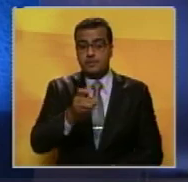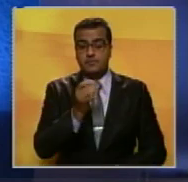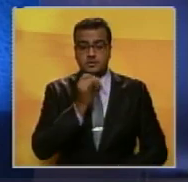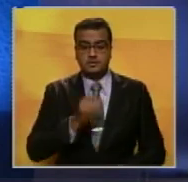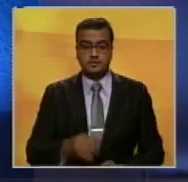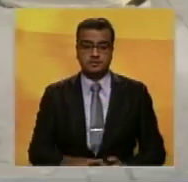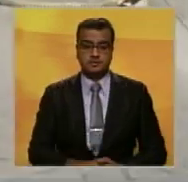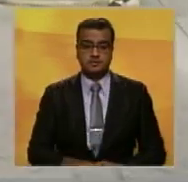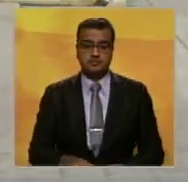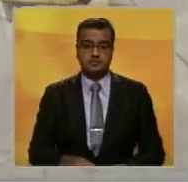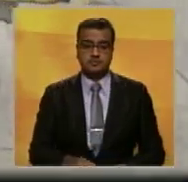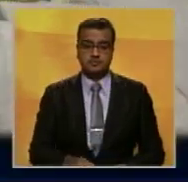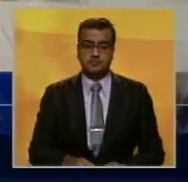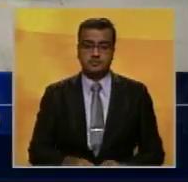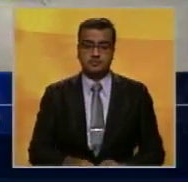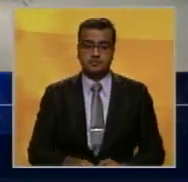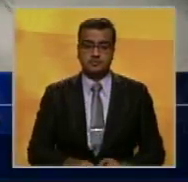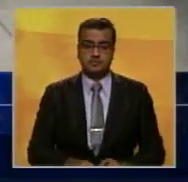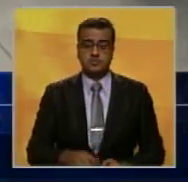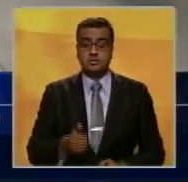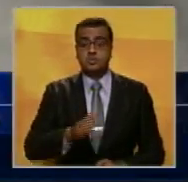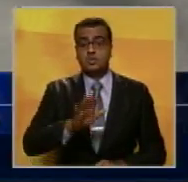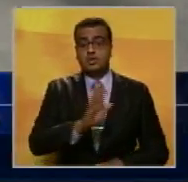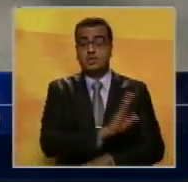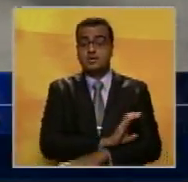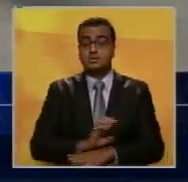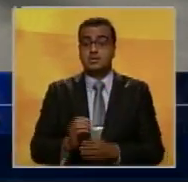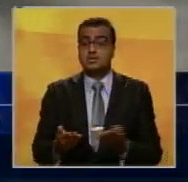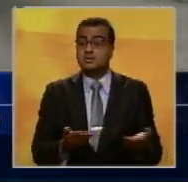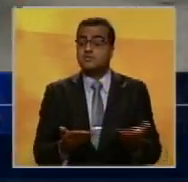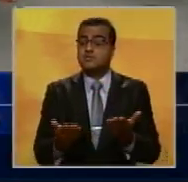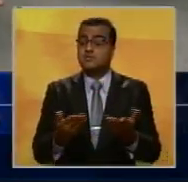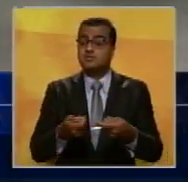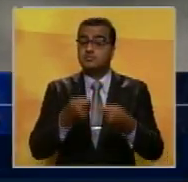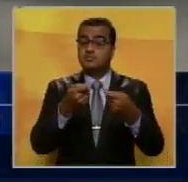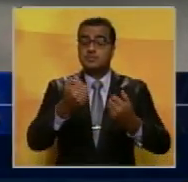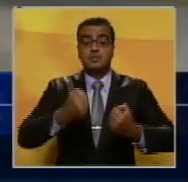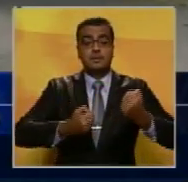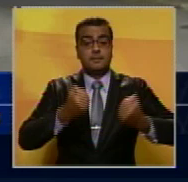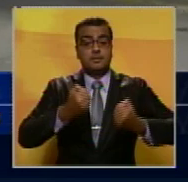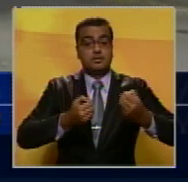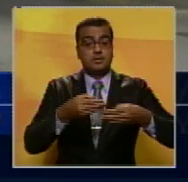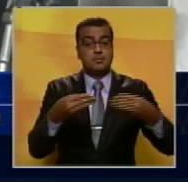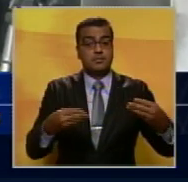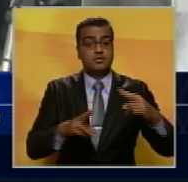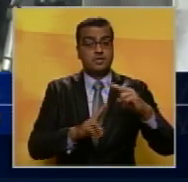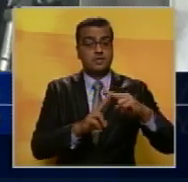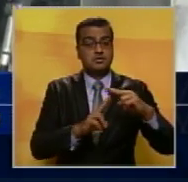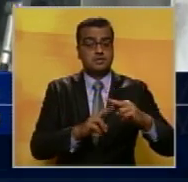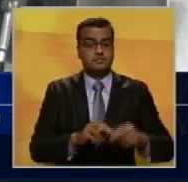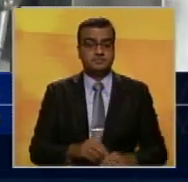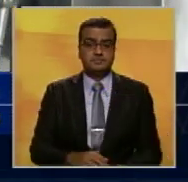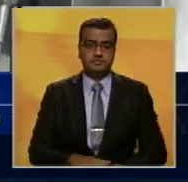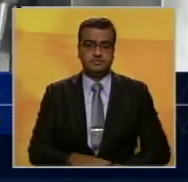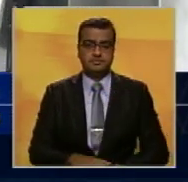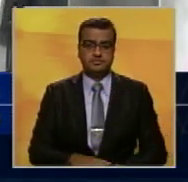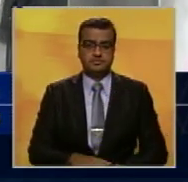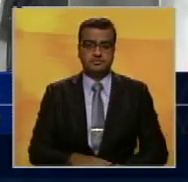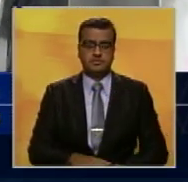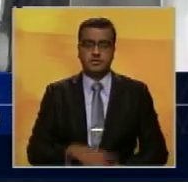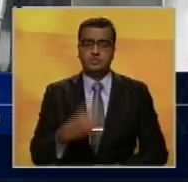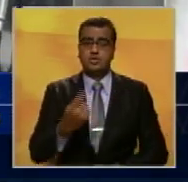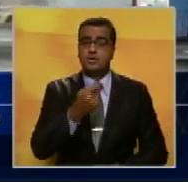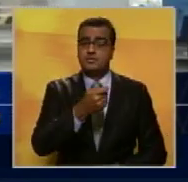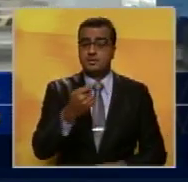amplía. Son 14 estaciones de servicio dispuestas para el transporte público en Táchira. Las operativas solo le